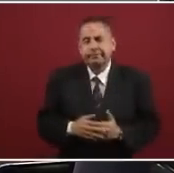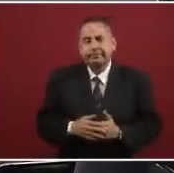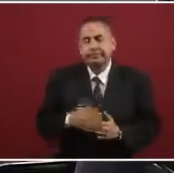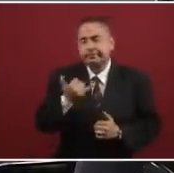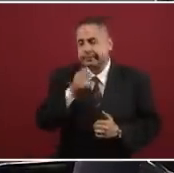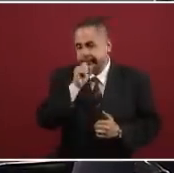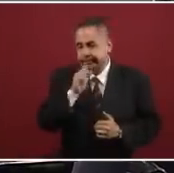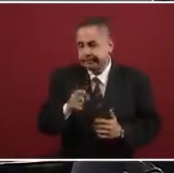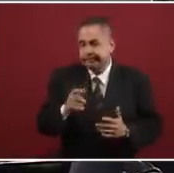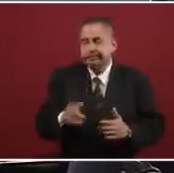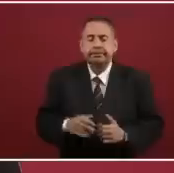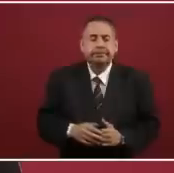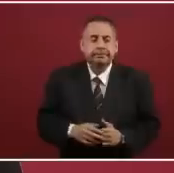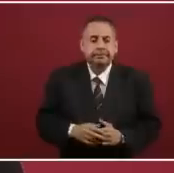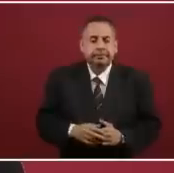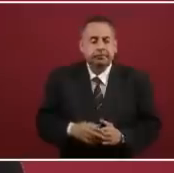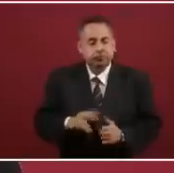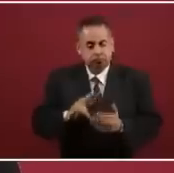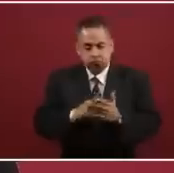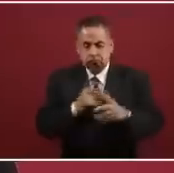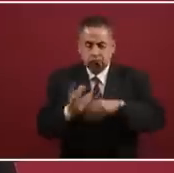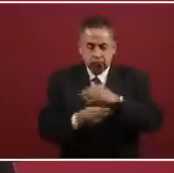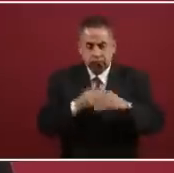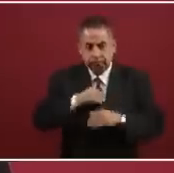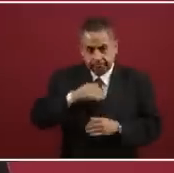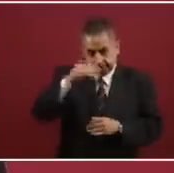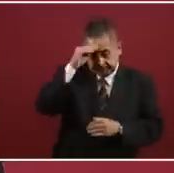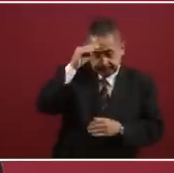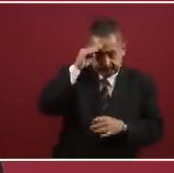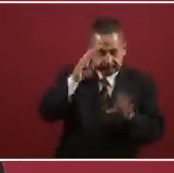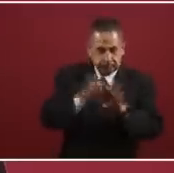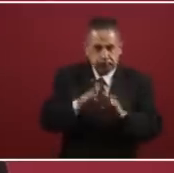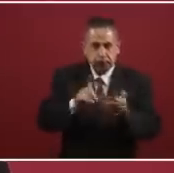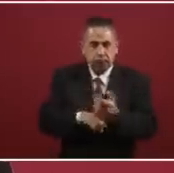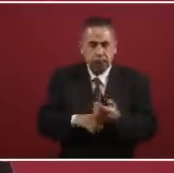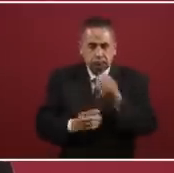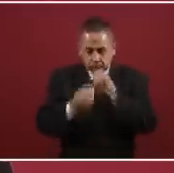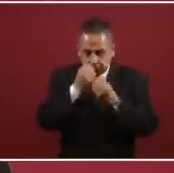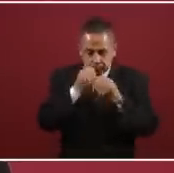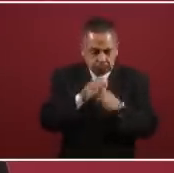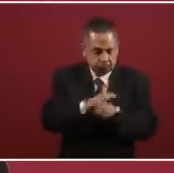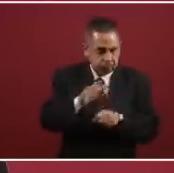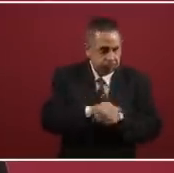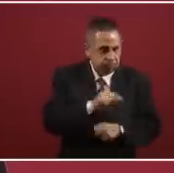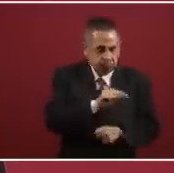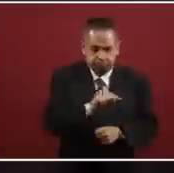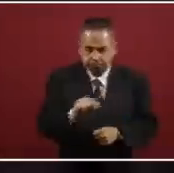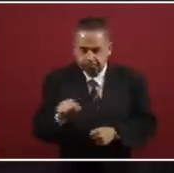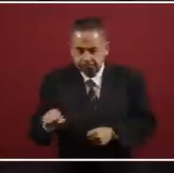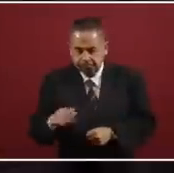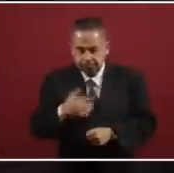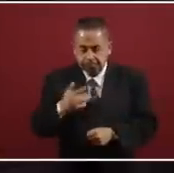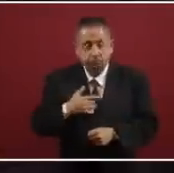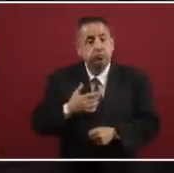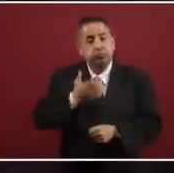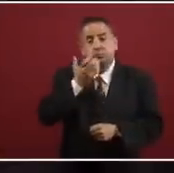y revalorar nuestros alimentos